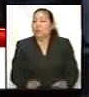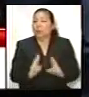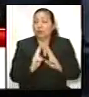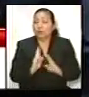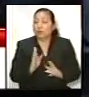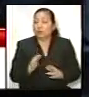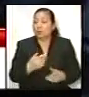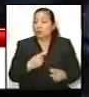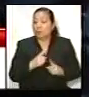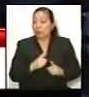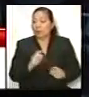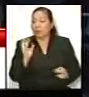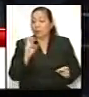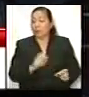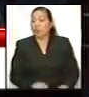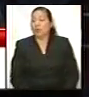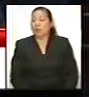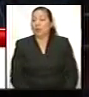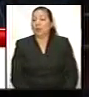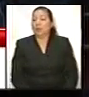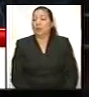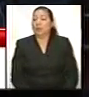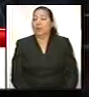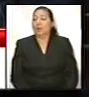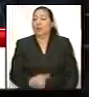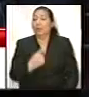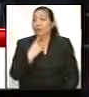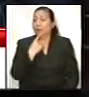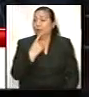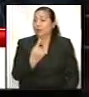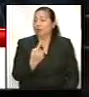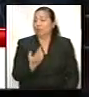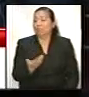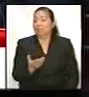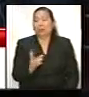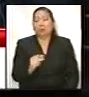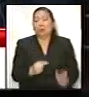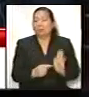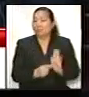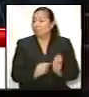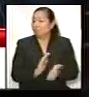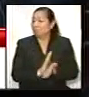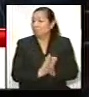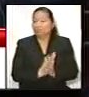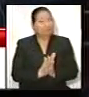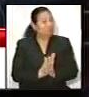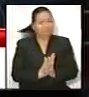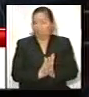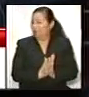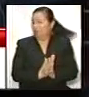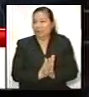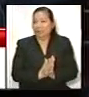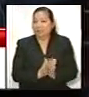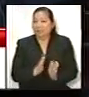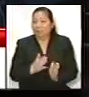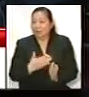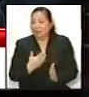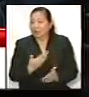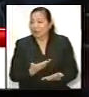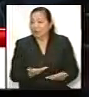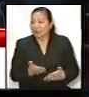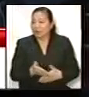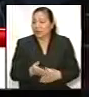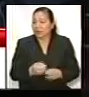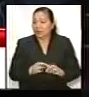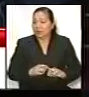también sus inquietudes y sus dudas. Pero decir descabelladamente no presentar ninguna iniciativa de poder darse a través